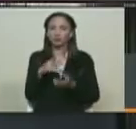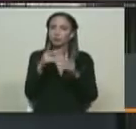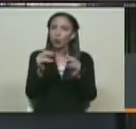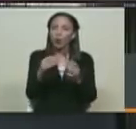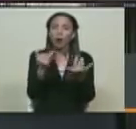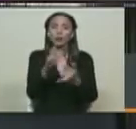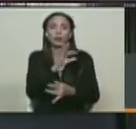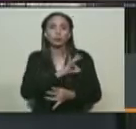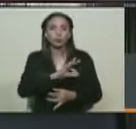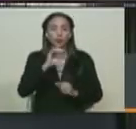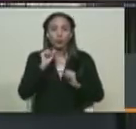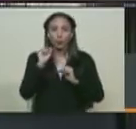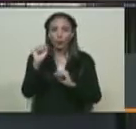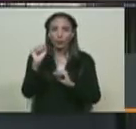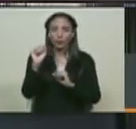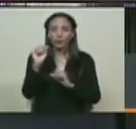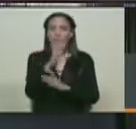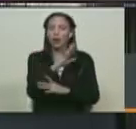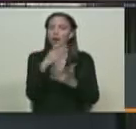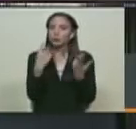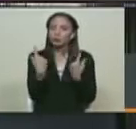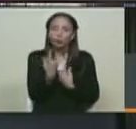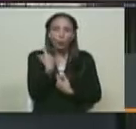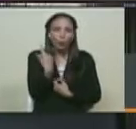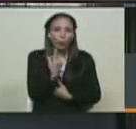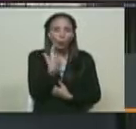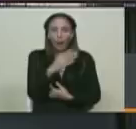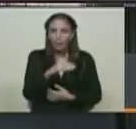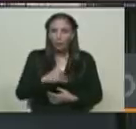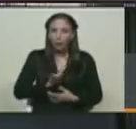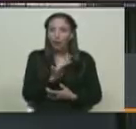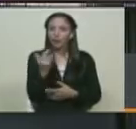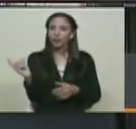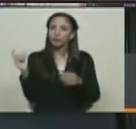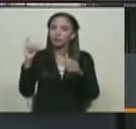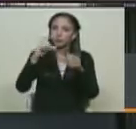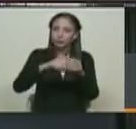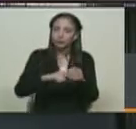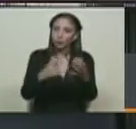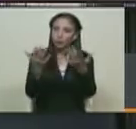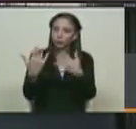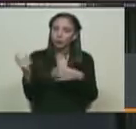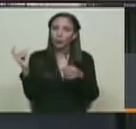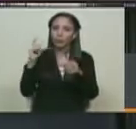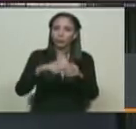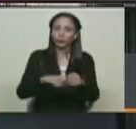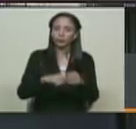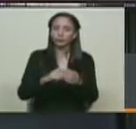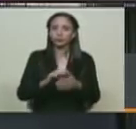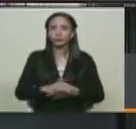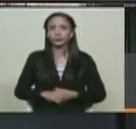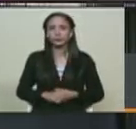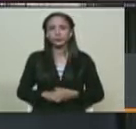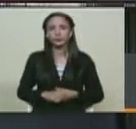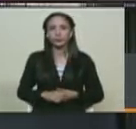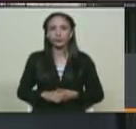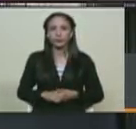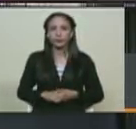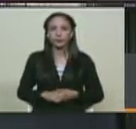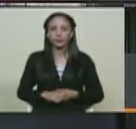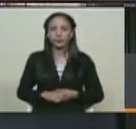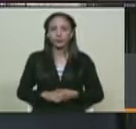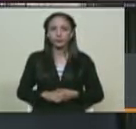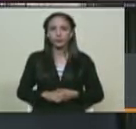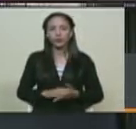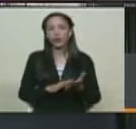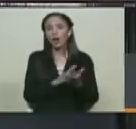bolivariano es capaz de invertir el ingreso nacional, la riqueza nacional,